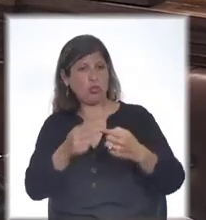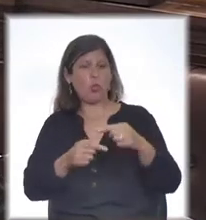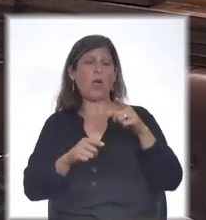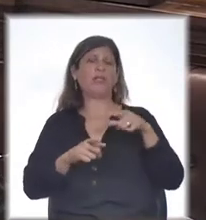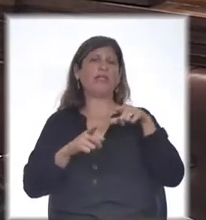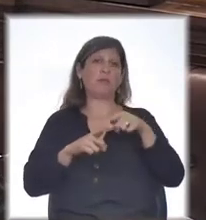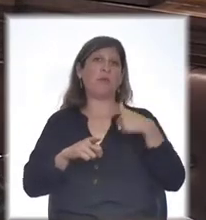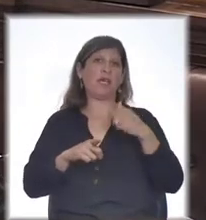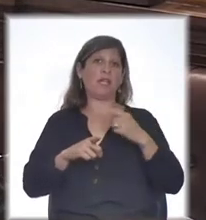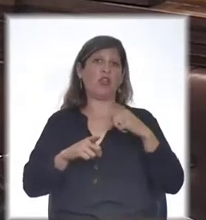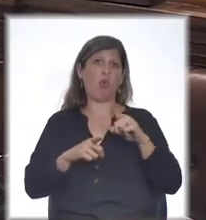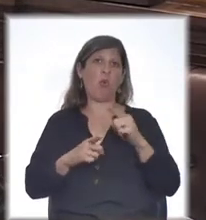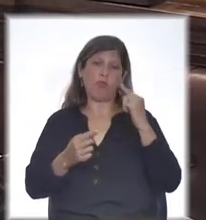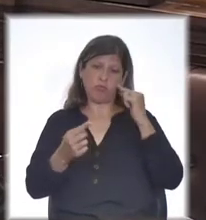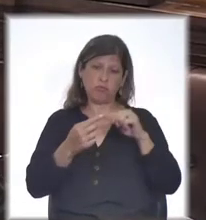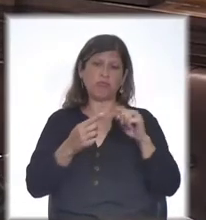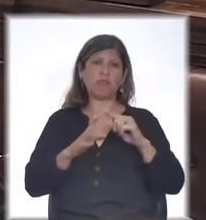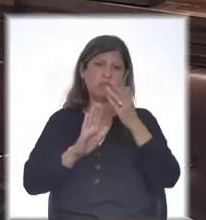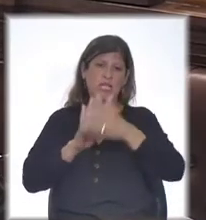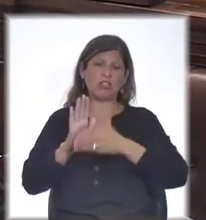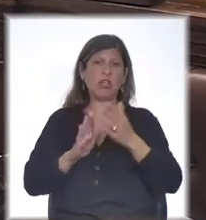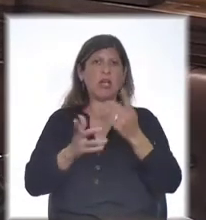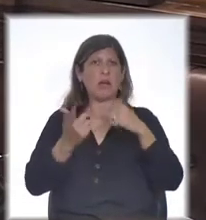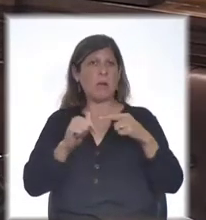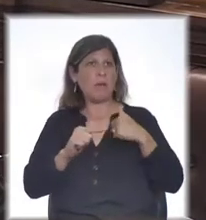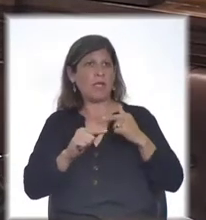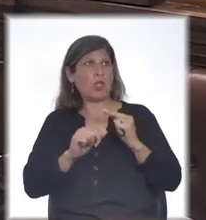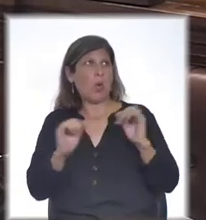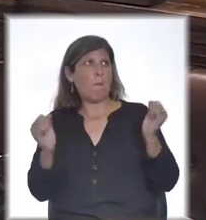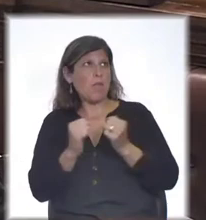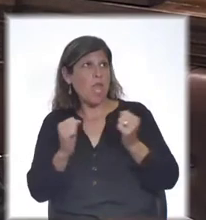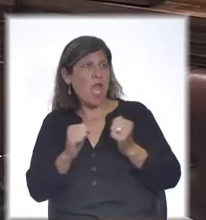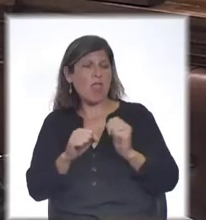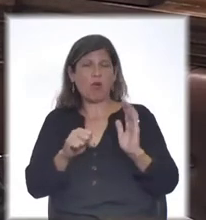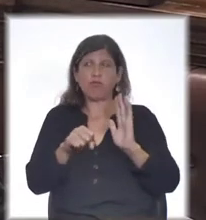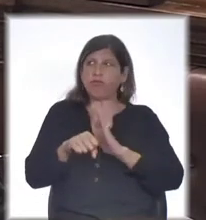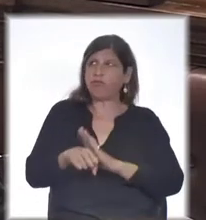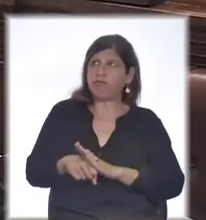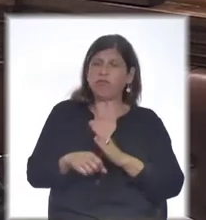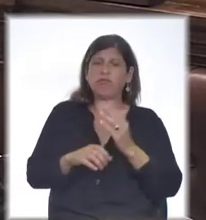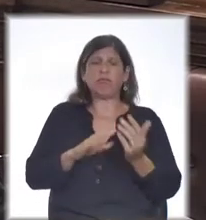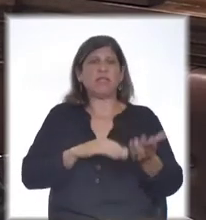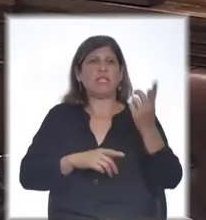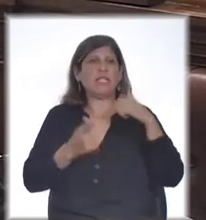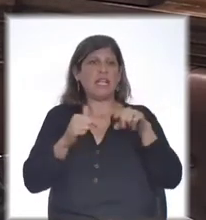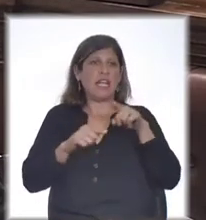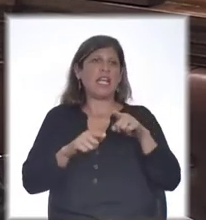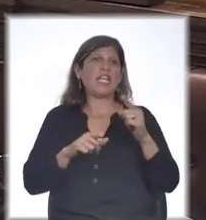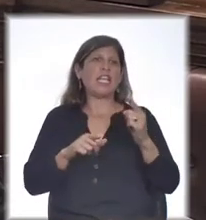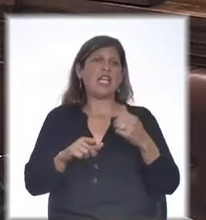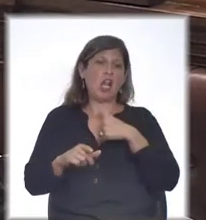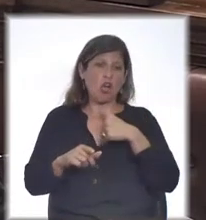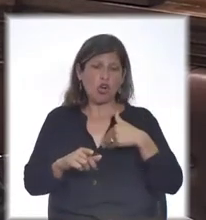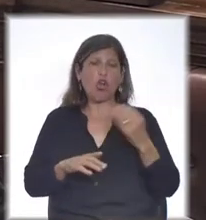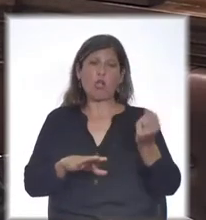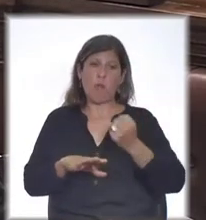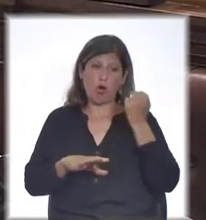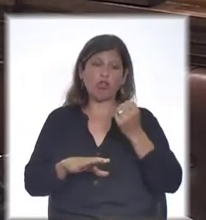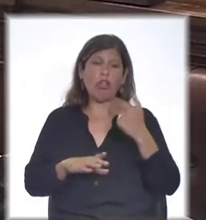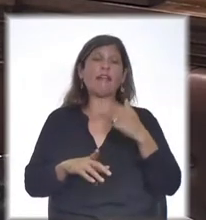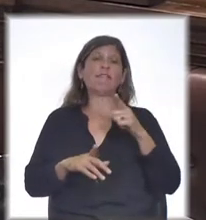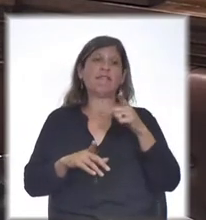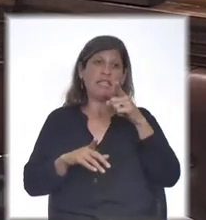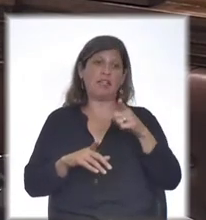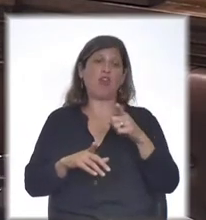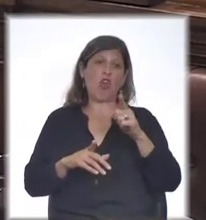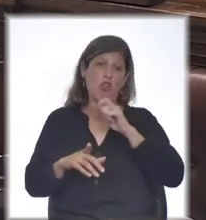nacional, pese a la terrible censura, el miedo y el importante papel que jugaron los medios de comunicación respaldando a los